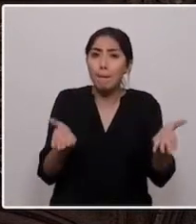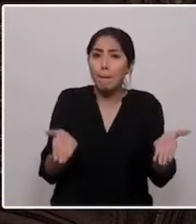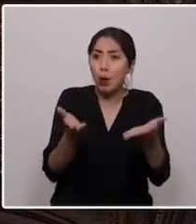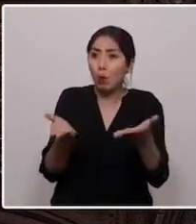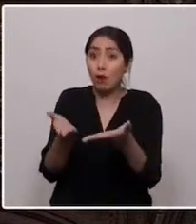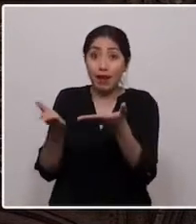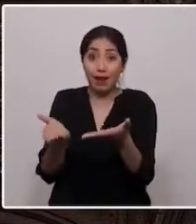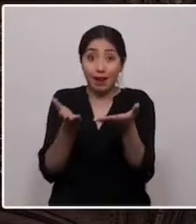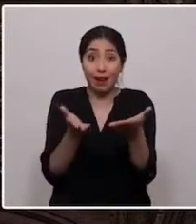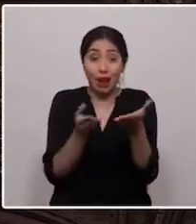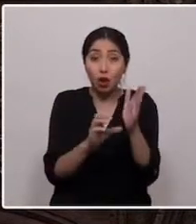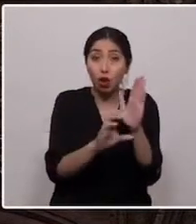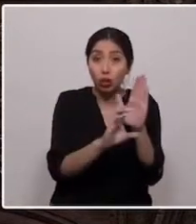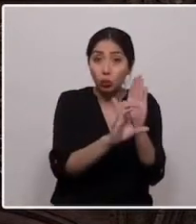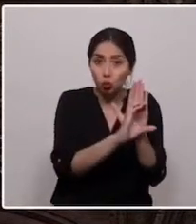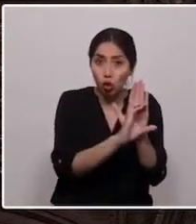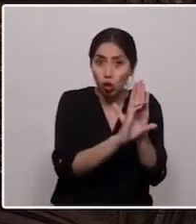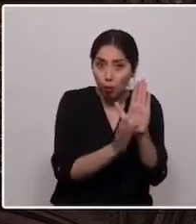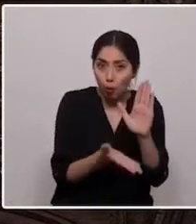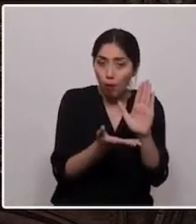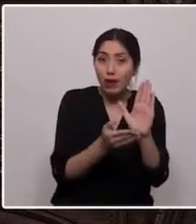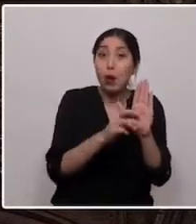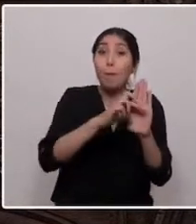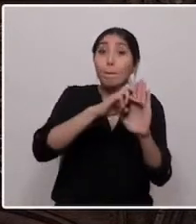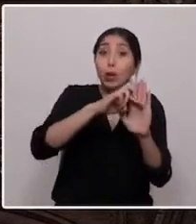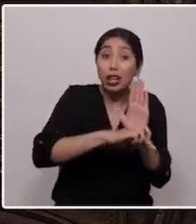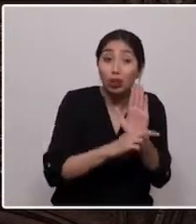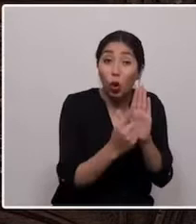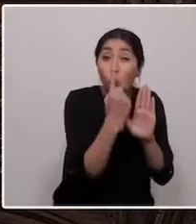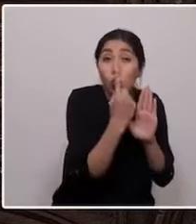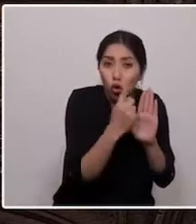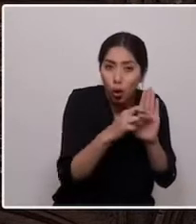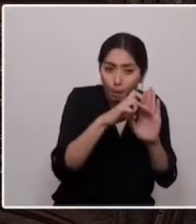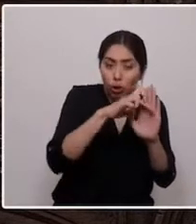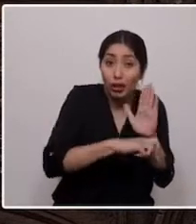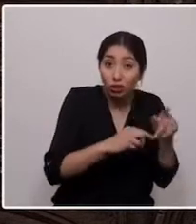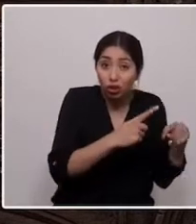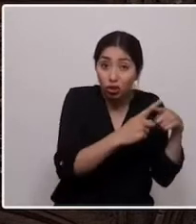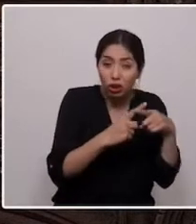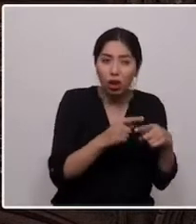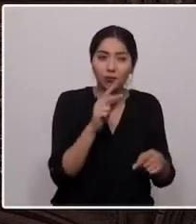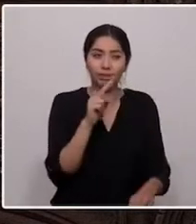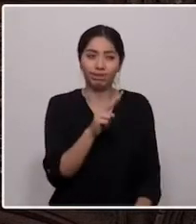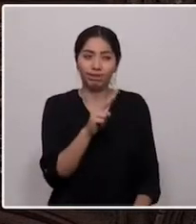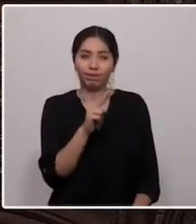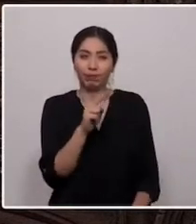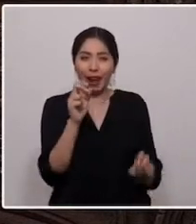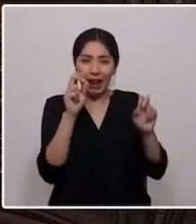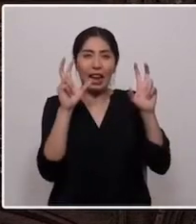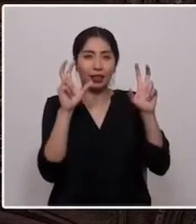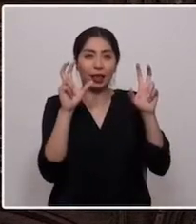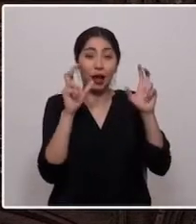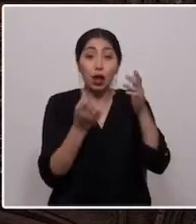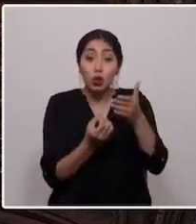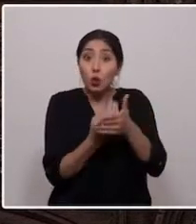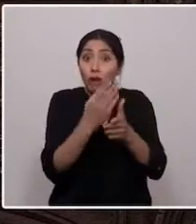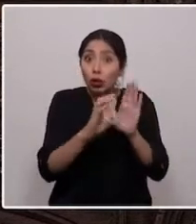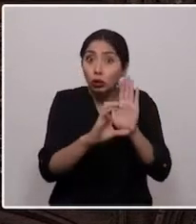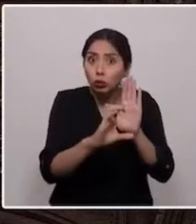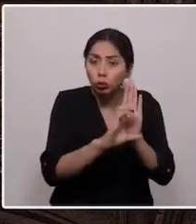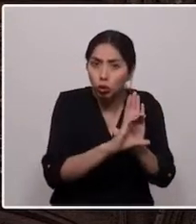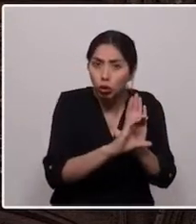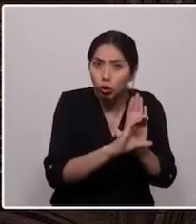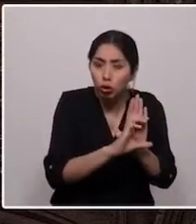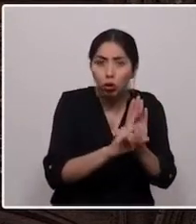Constitución un proyecto de sociedad, hay que estar alertas. La nueva Constitución no podrá remediar por